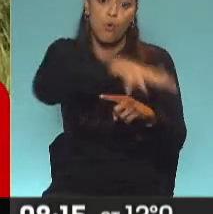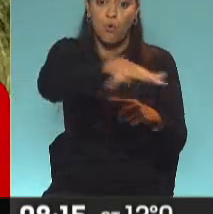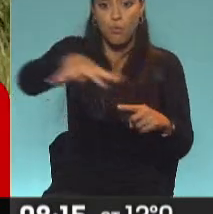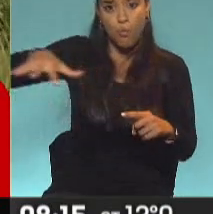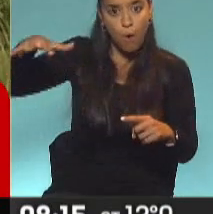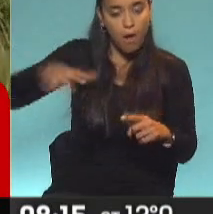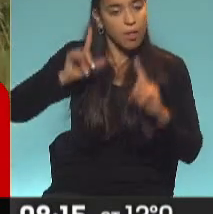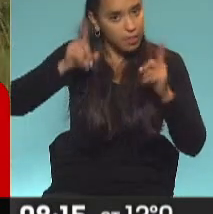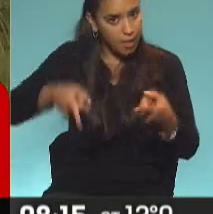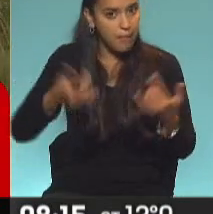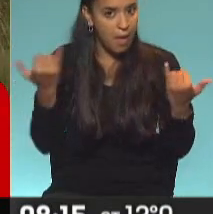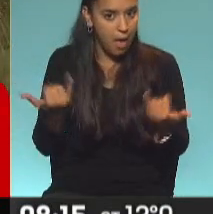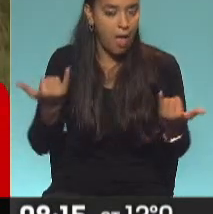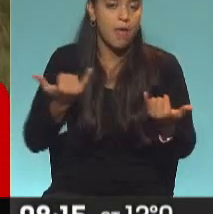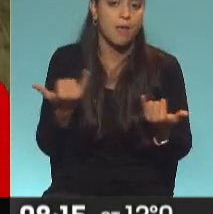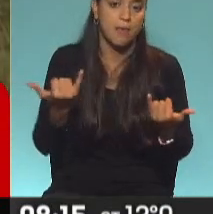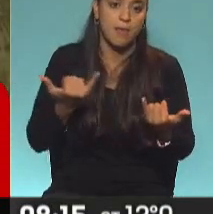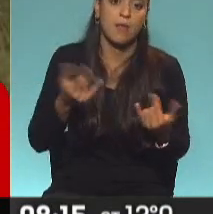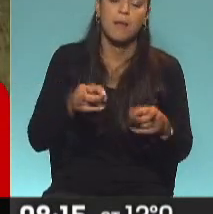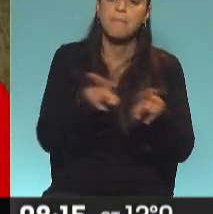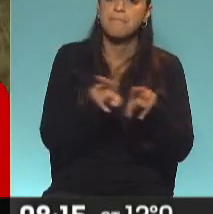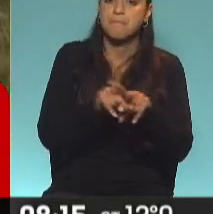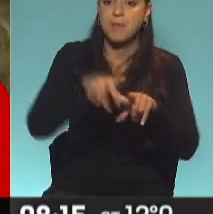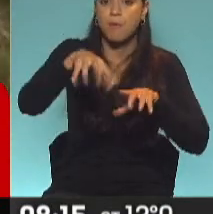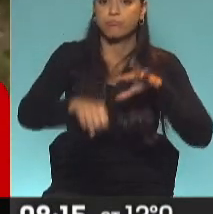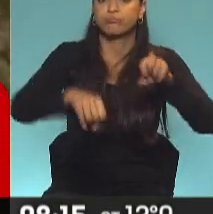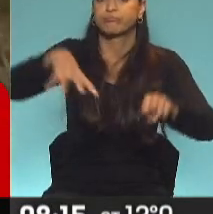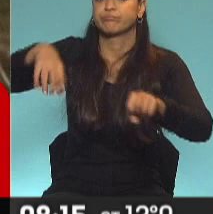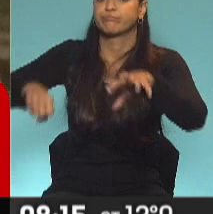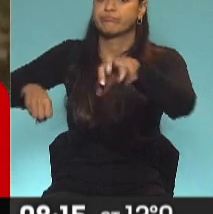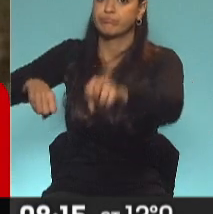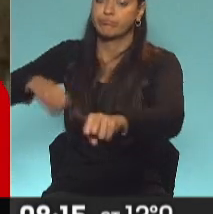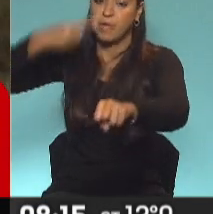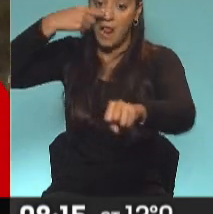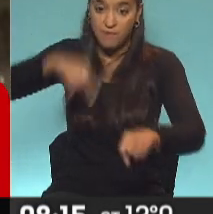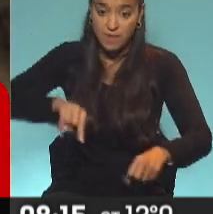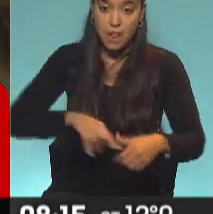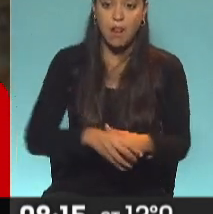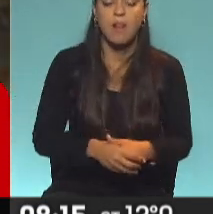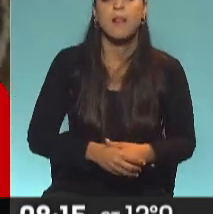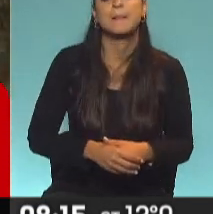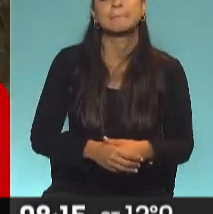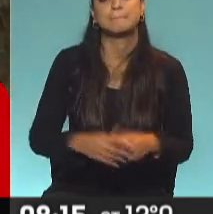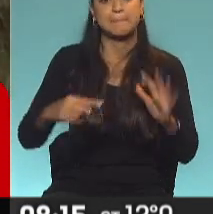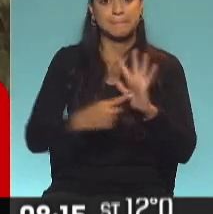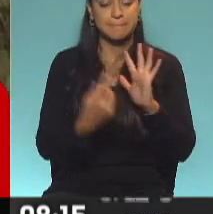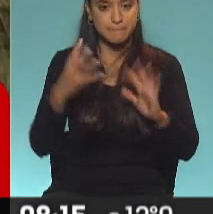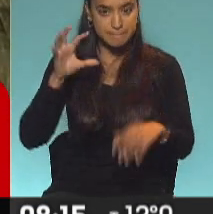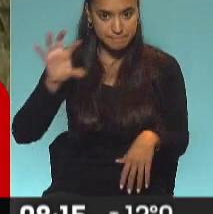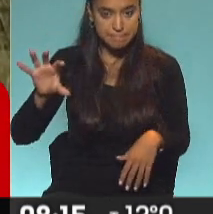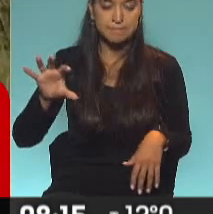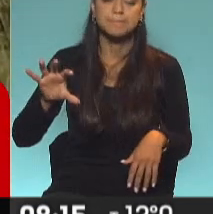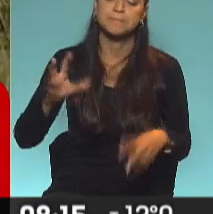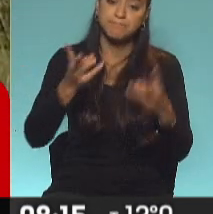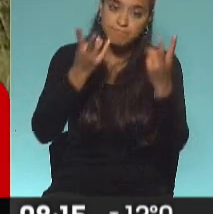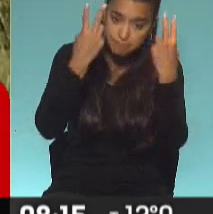también comenzaban a producirse este tipo de tomas. Finalmente la provincia acató,